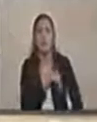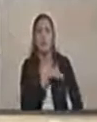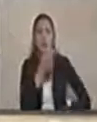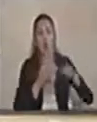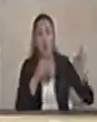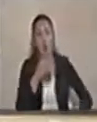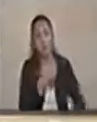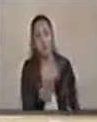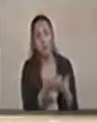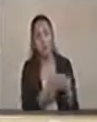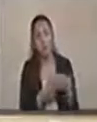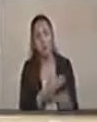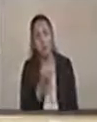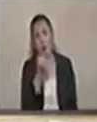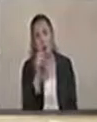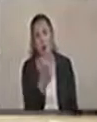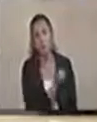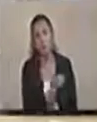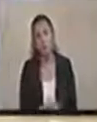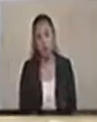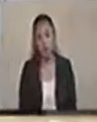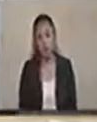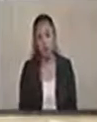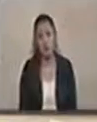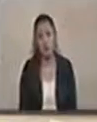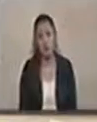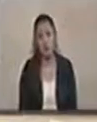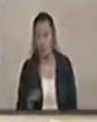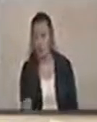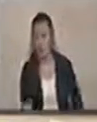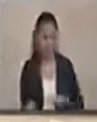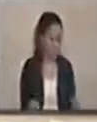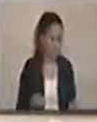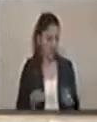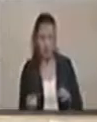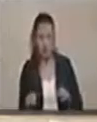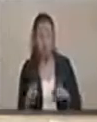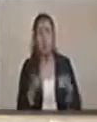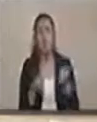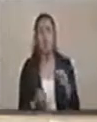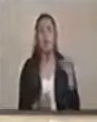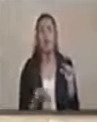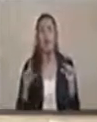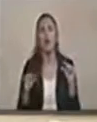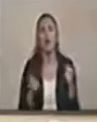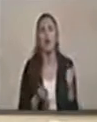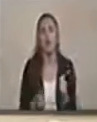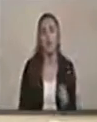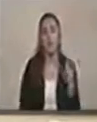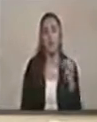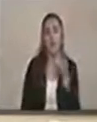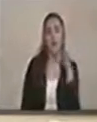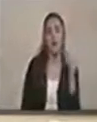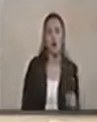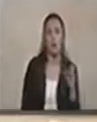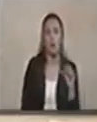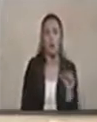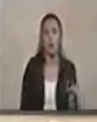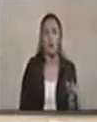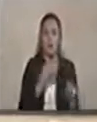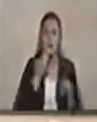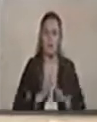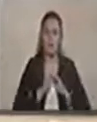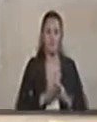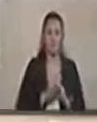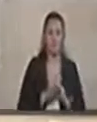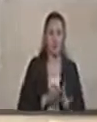Justicia. Es más barato ofrecer un tratamiento, es más barato prevenir, es más